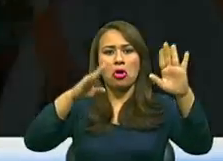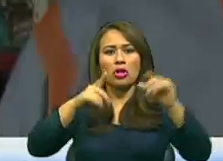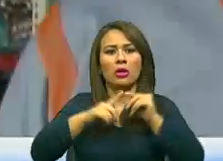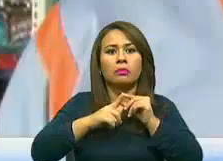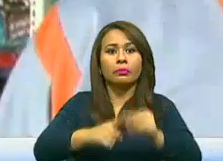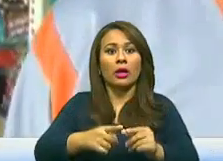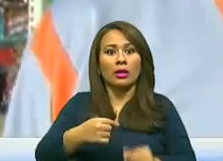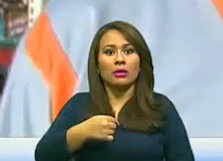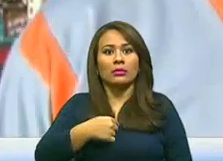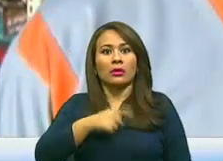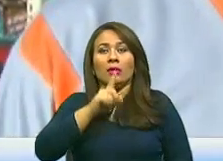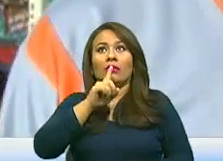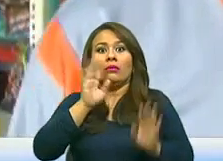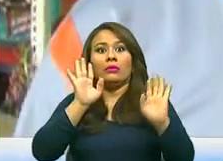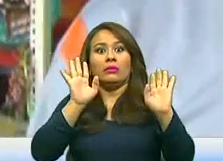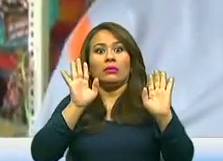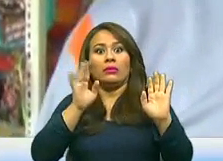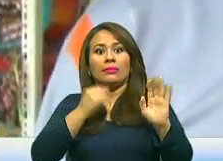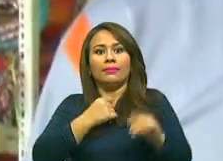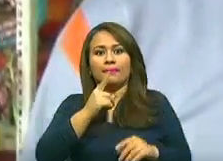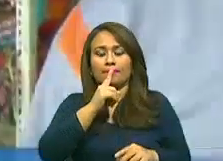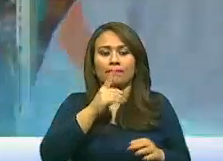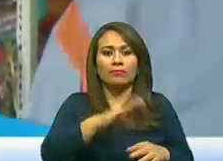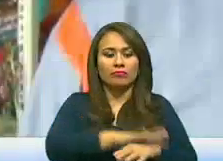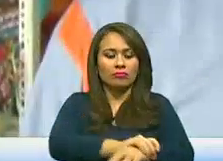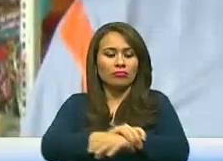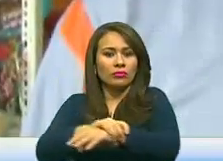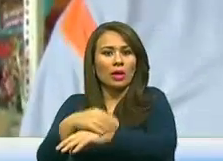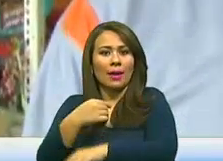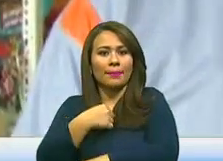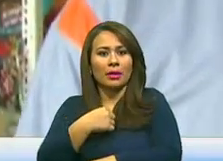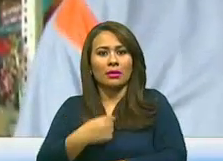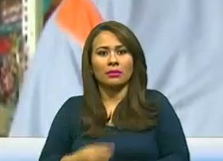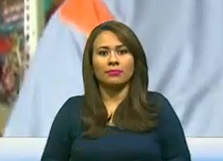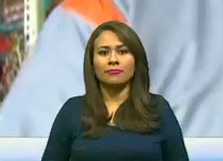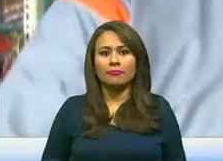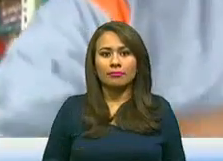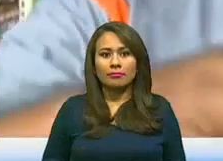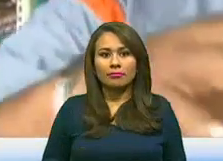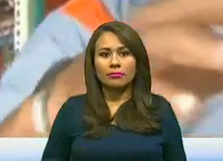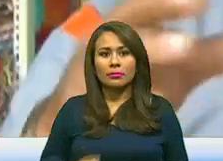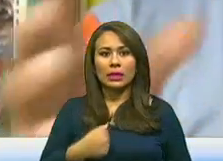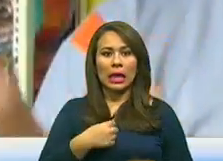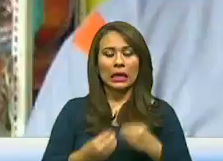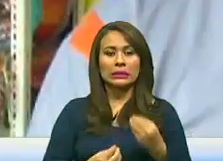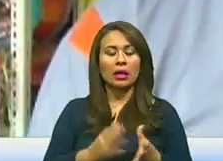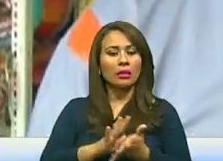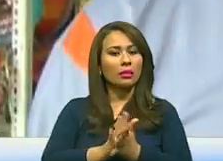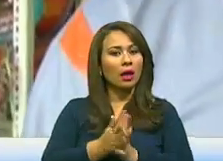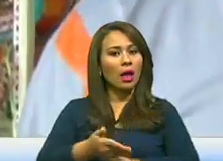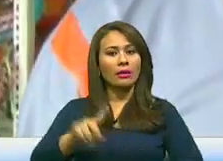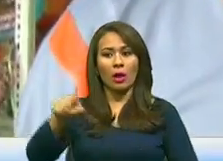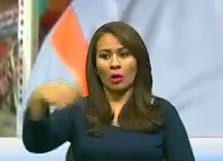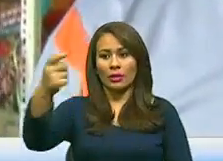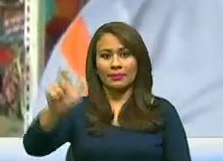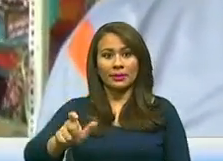y me llevó para arriba. Lo que ya me lleva para arriba, uno me tenía ahí y no podía hacer nada porque el otro ya estaba